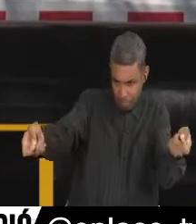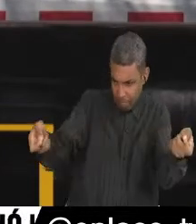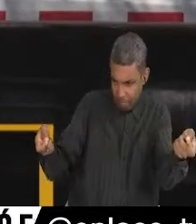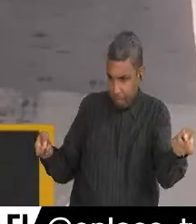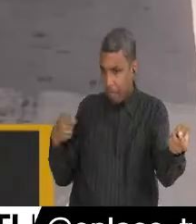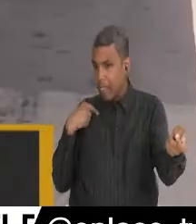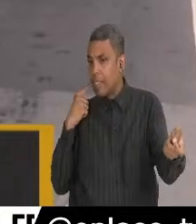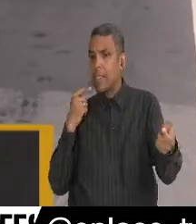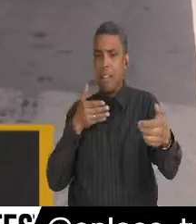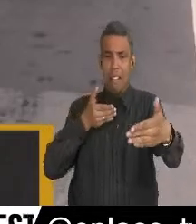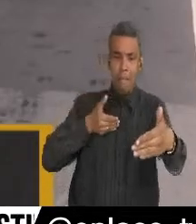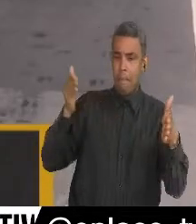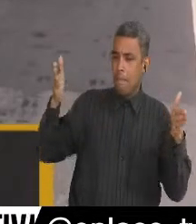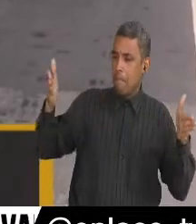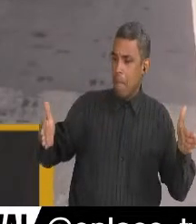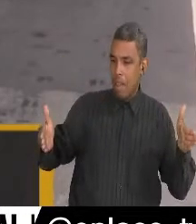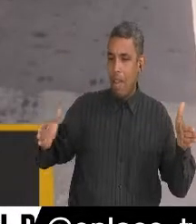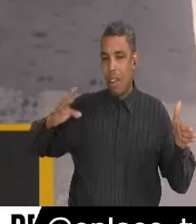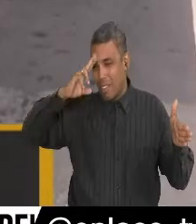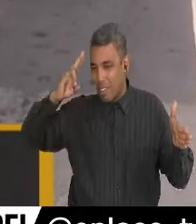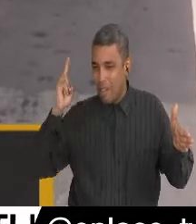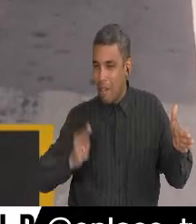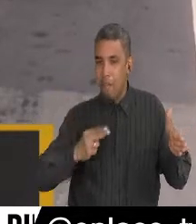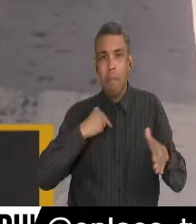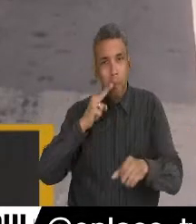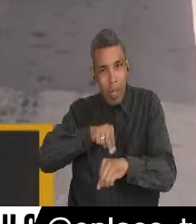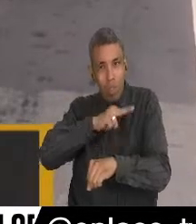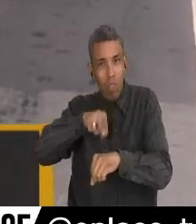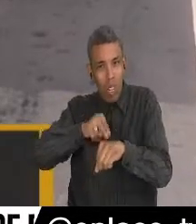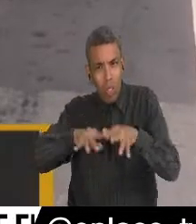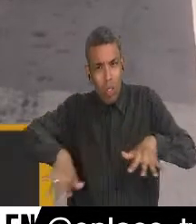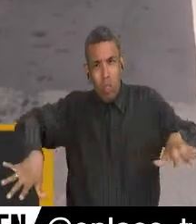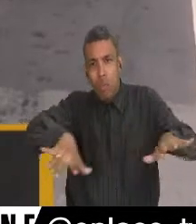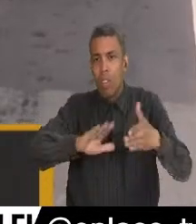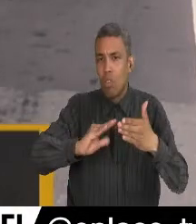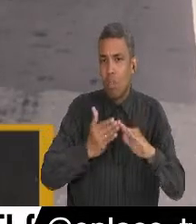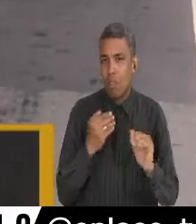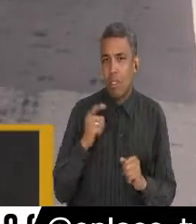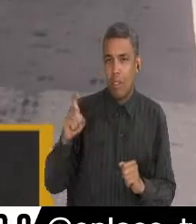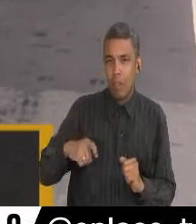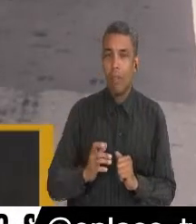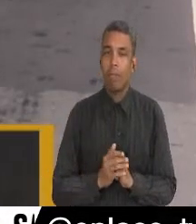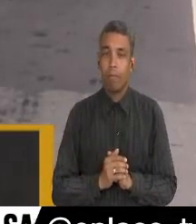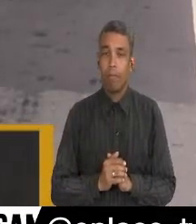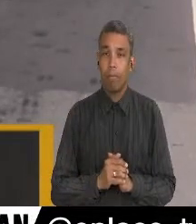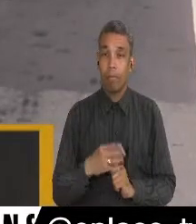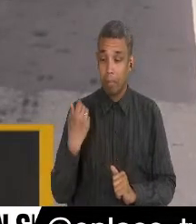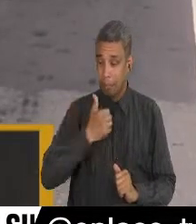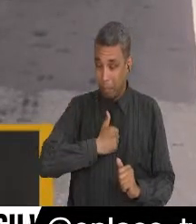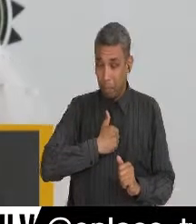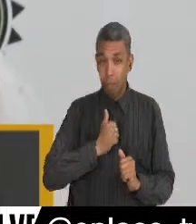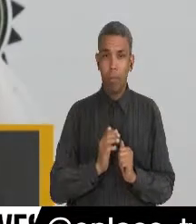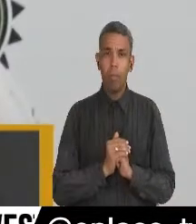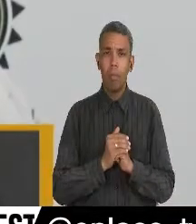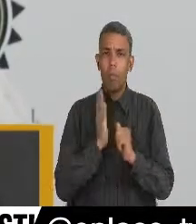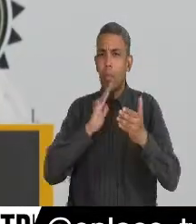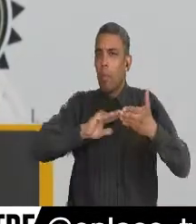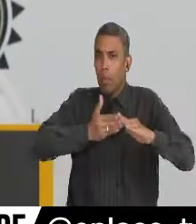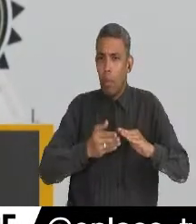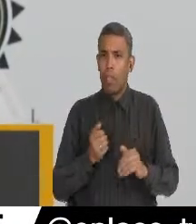estamos concientizando a la población a que tenemos que reciclar en nuestras viviendas, tenemos que cuidar nuestras cuencas hídricas y